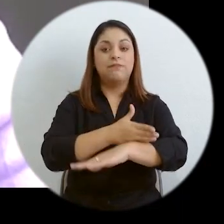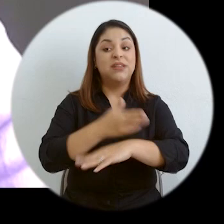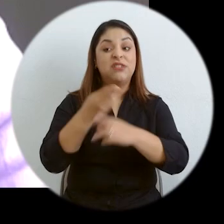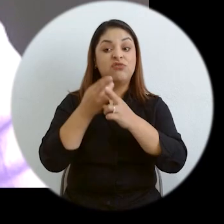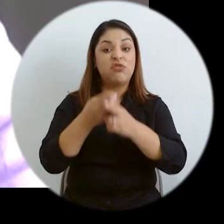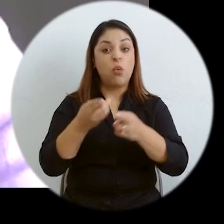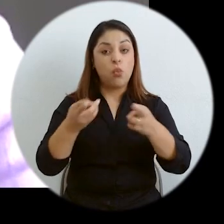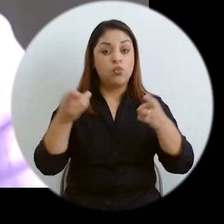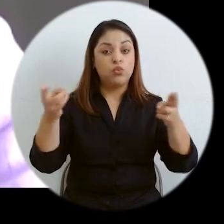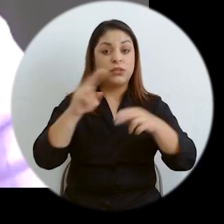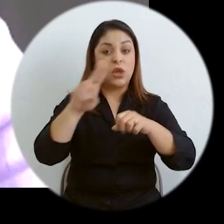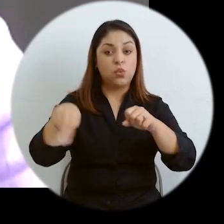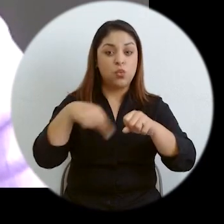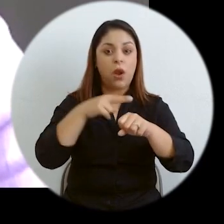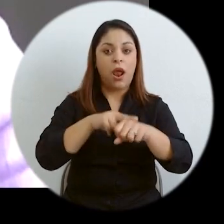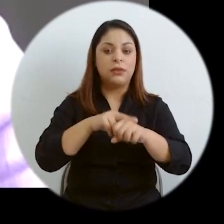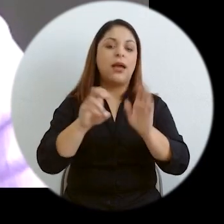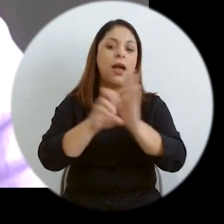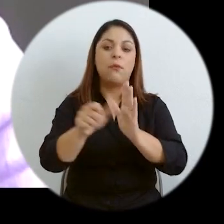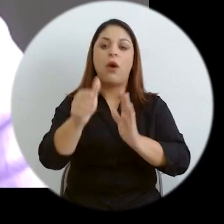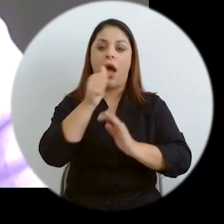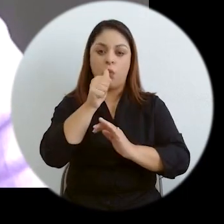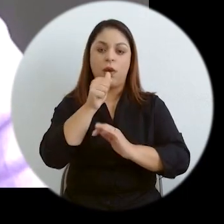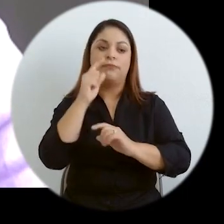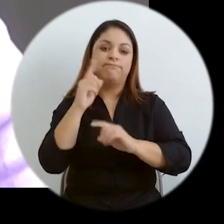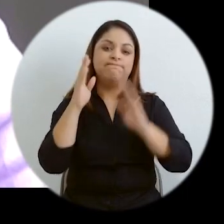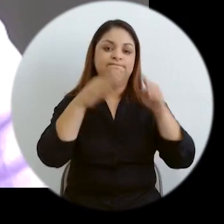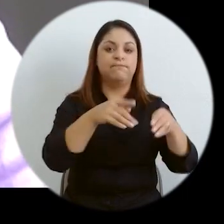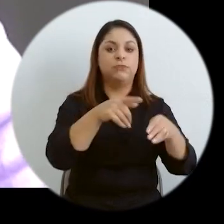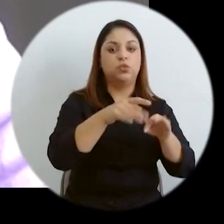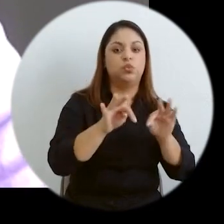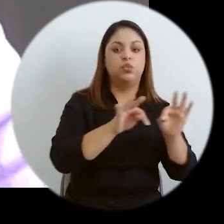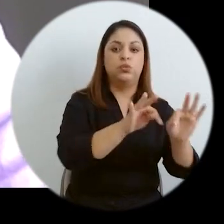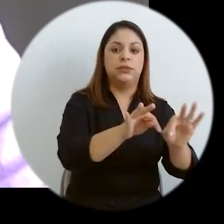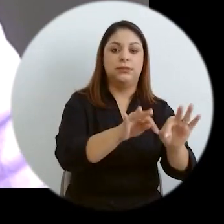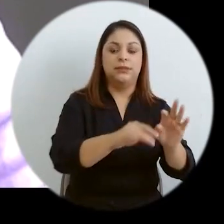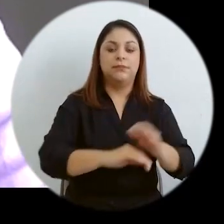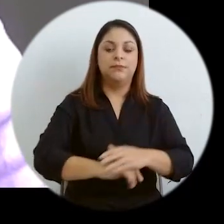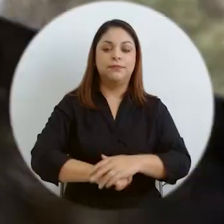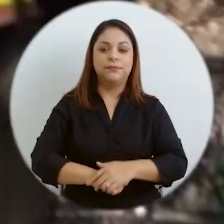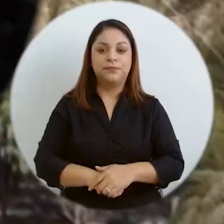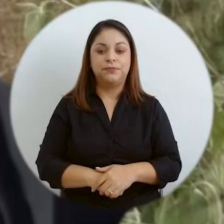sus recursos naturales a un nivel tan importante como el agua para abastecer el desarrollo turístico.